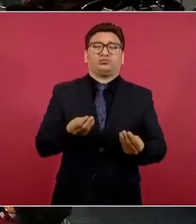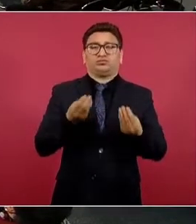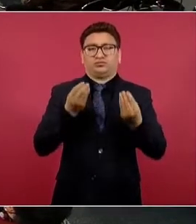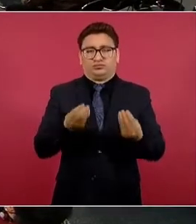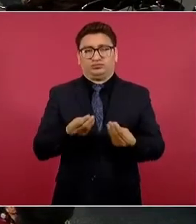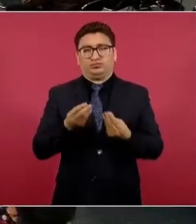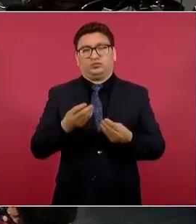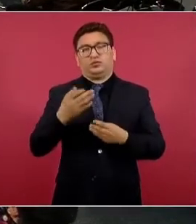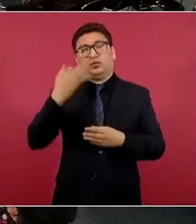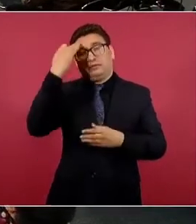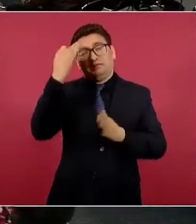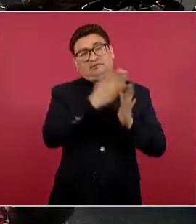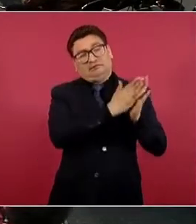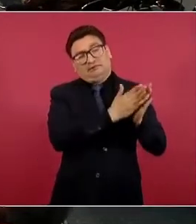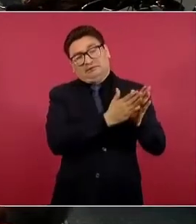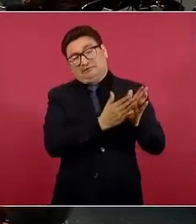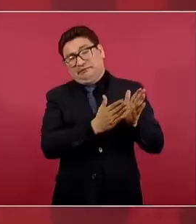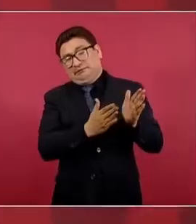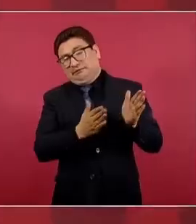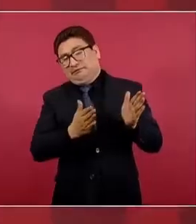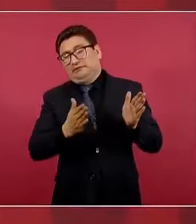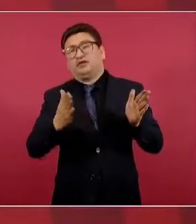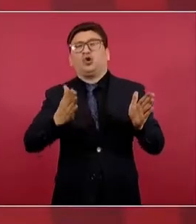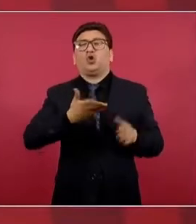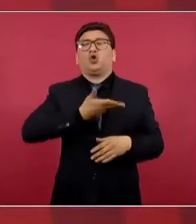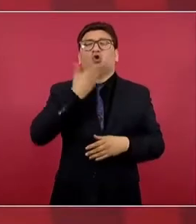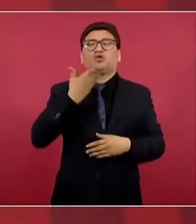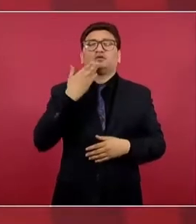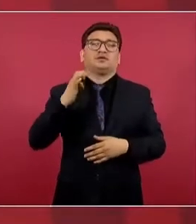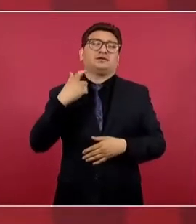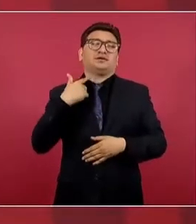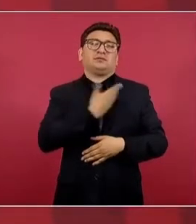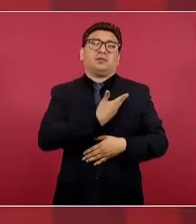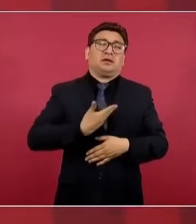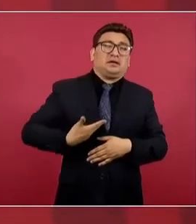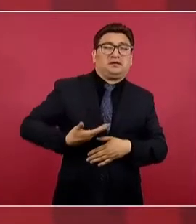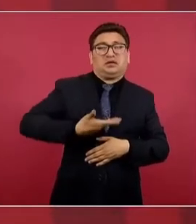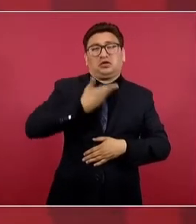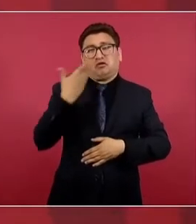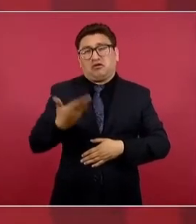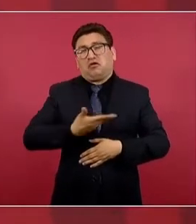el predominio del modelo neoliberal.